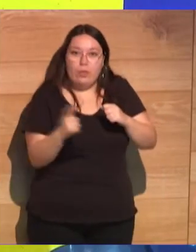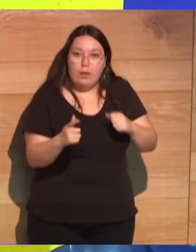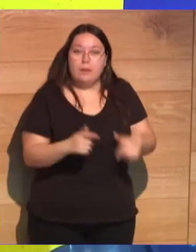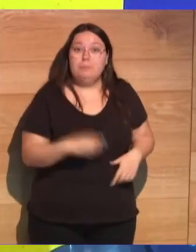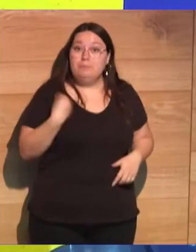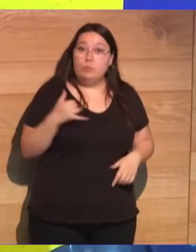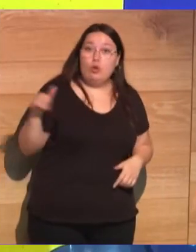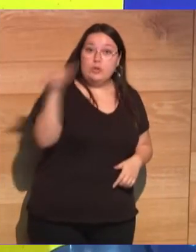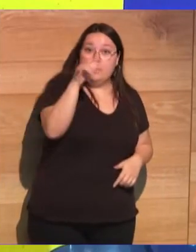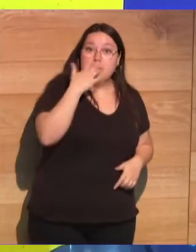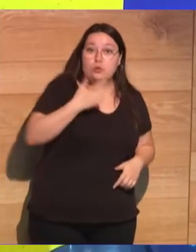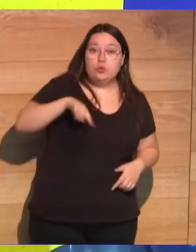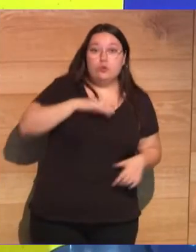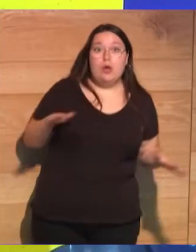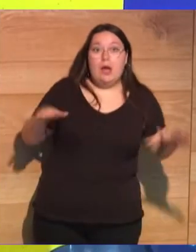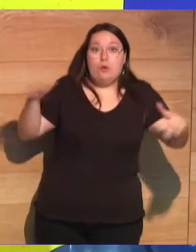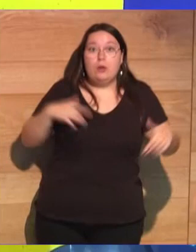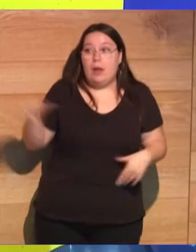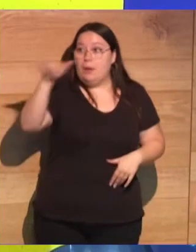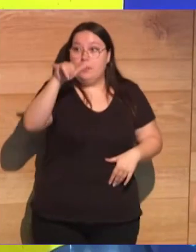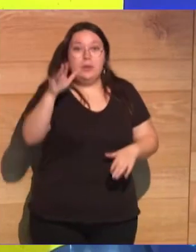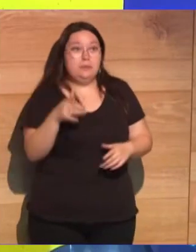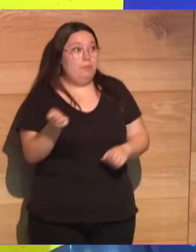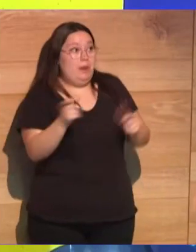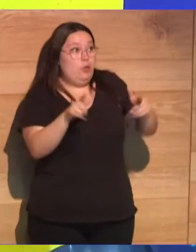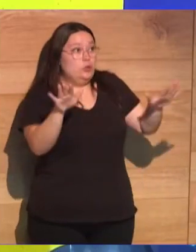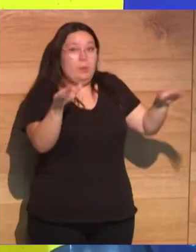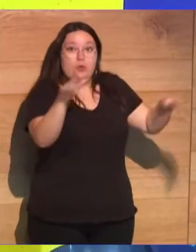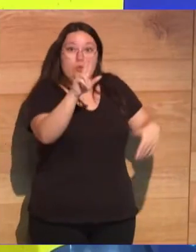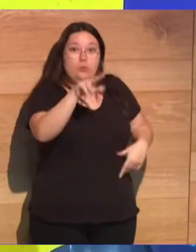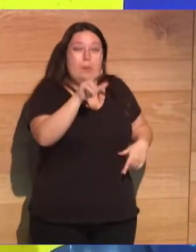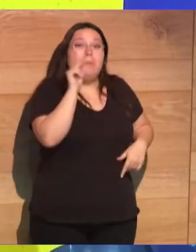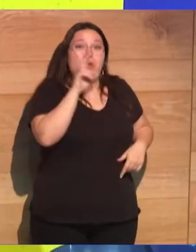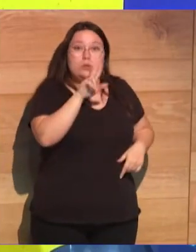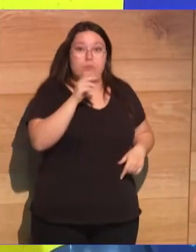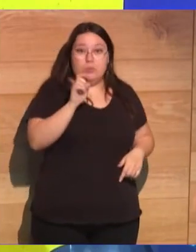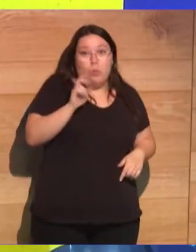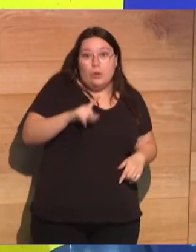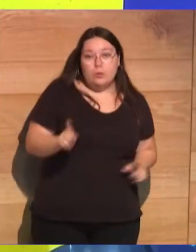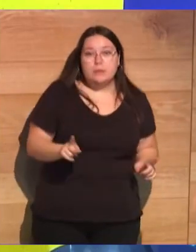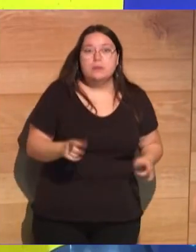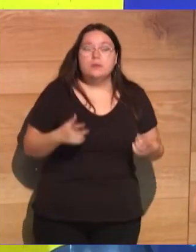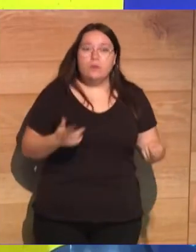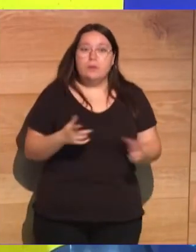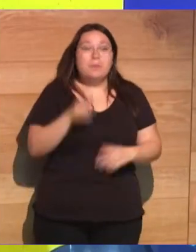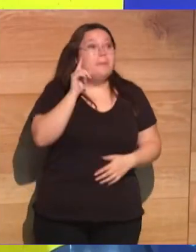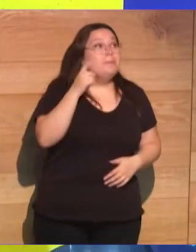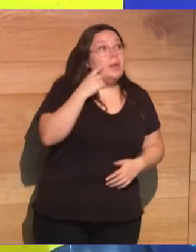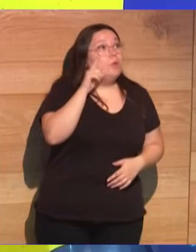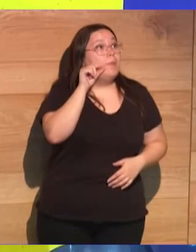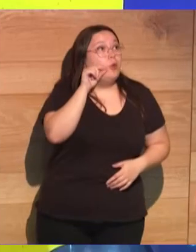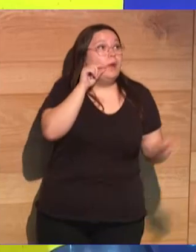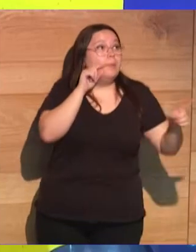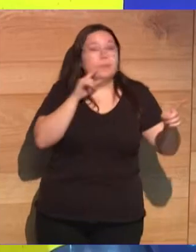los aviones, ¿no? Si queremos volar, hemos inventado aviones que no se parecen a pájaros. No creamos aviones para engañar a palomas, ¿no? Y, mira, parece una paloma, no, pero es un pájaro,